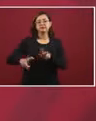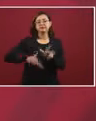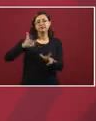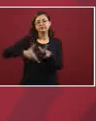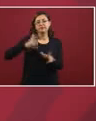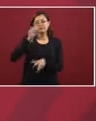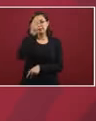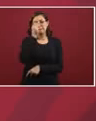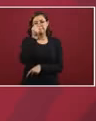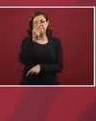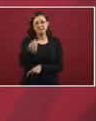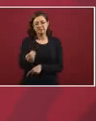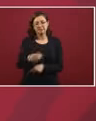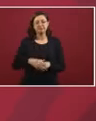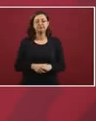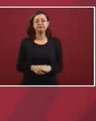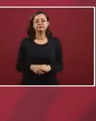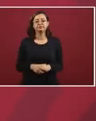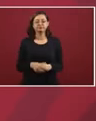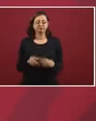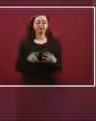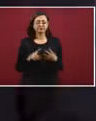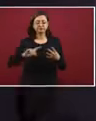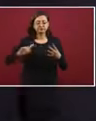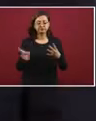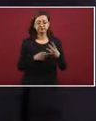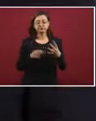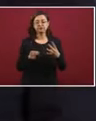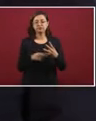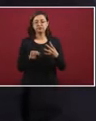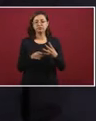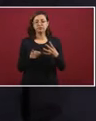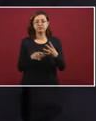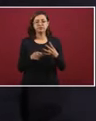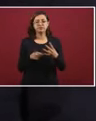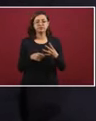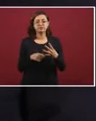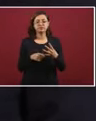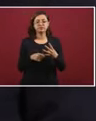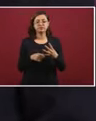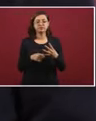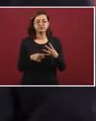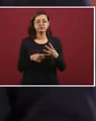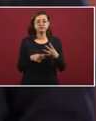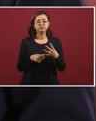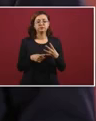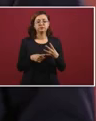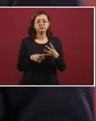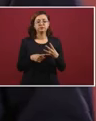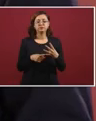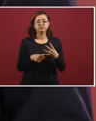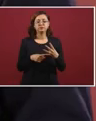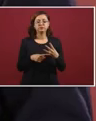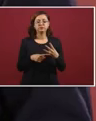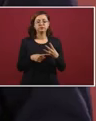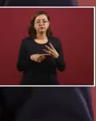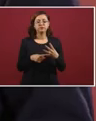Y el cuarto tema es nuestra postura con